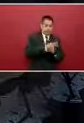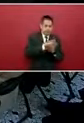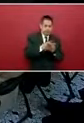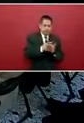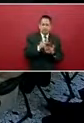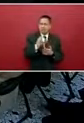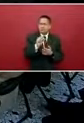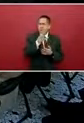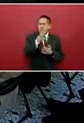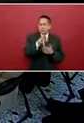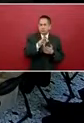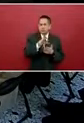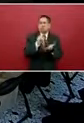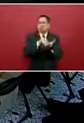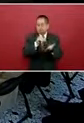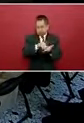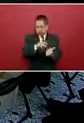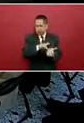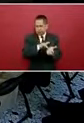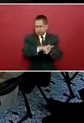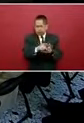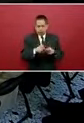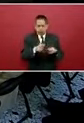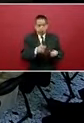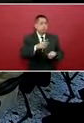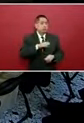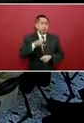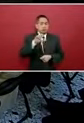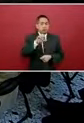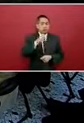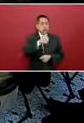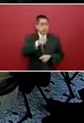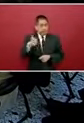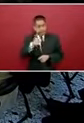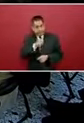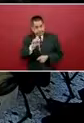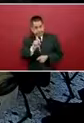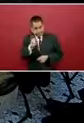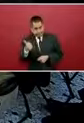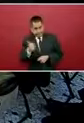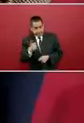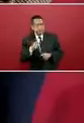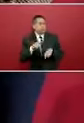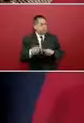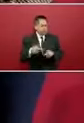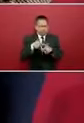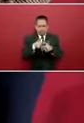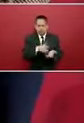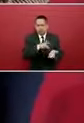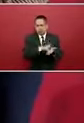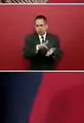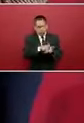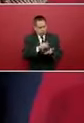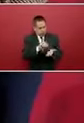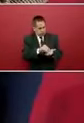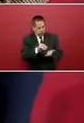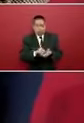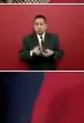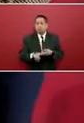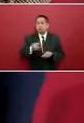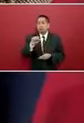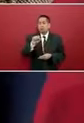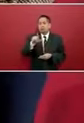de 65, esos siguen. Si tienen 66, siguen recibiendo el apoyo. Si tienen 67,